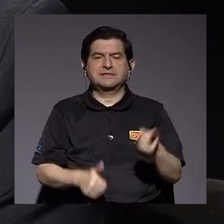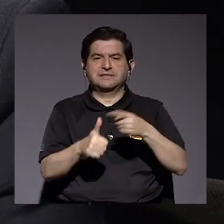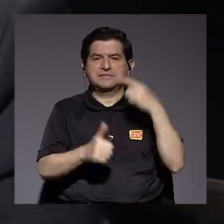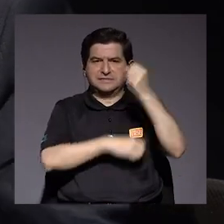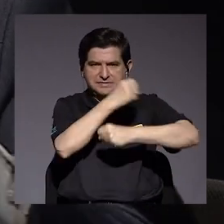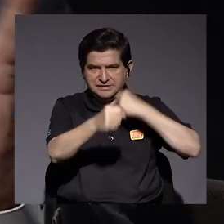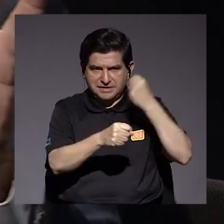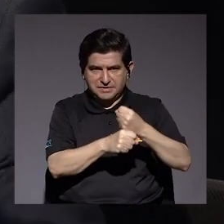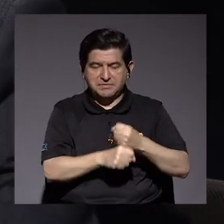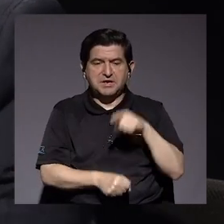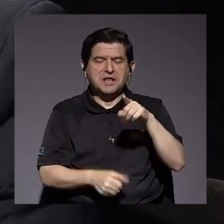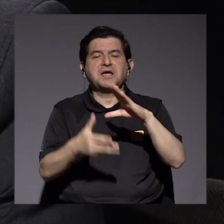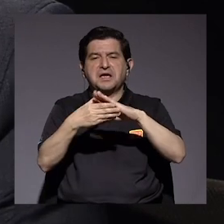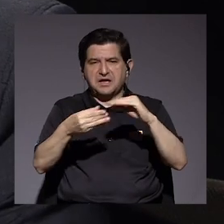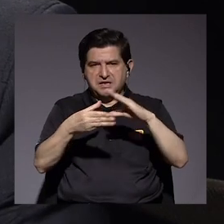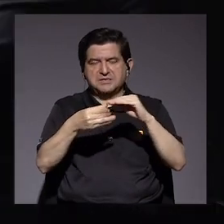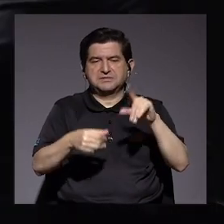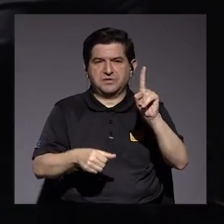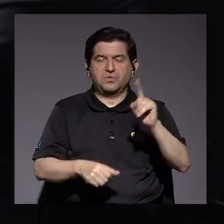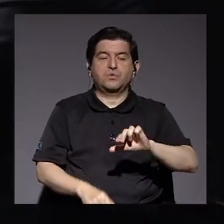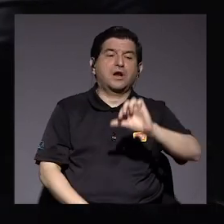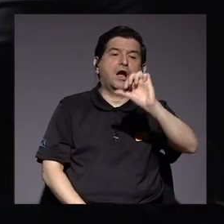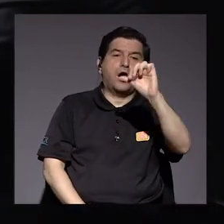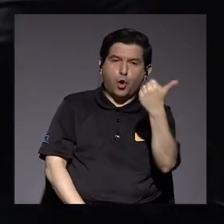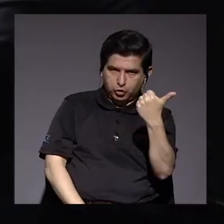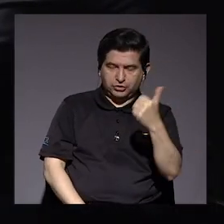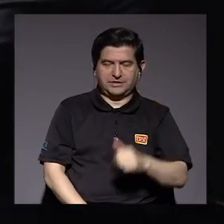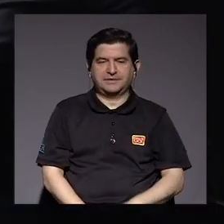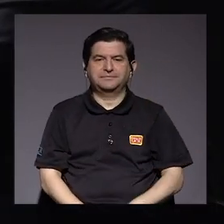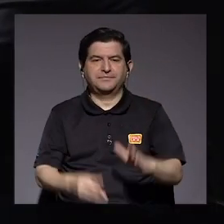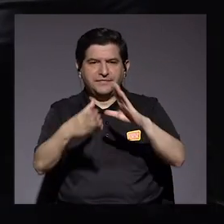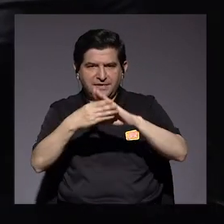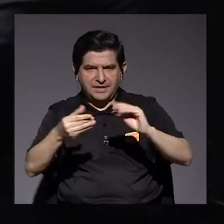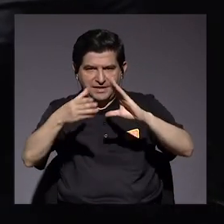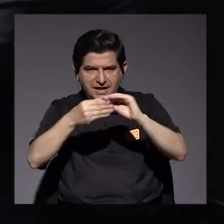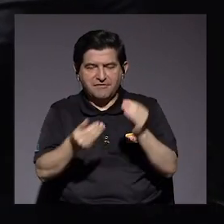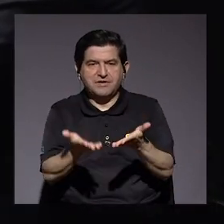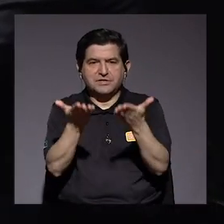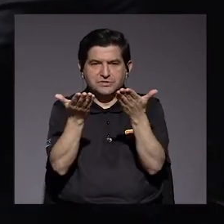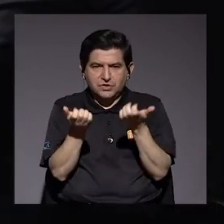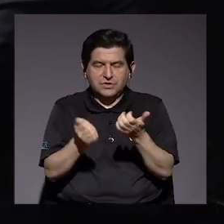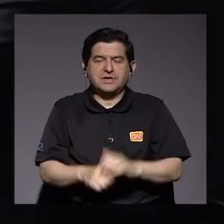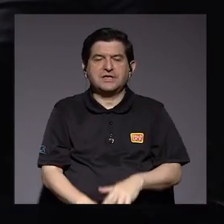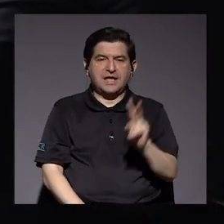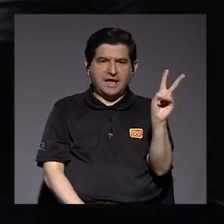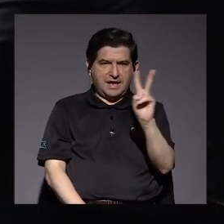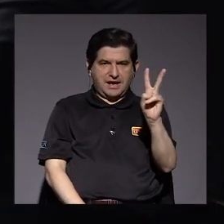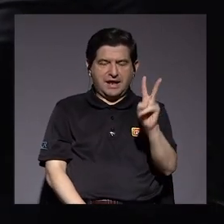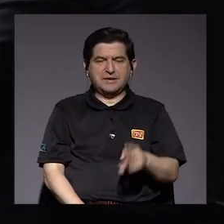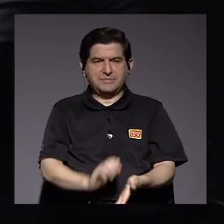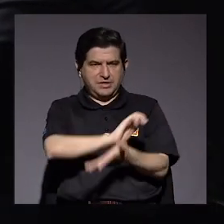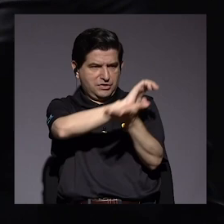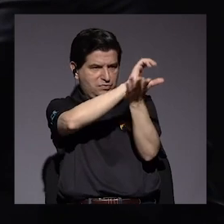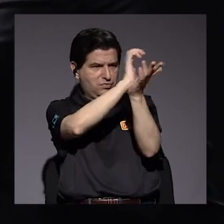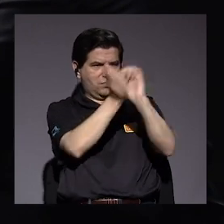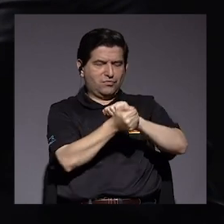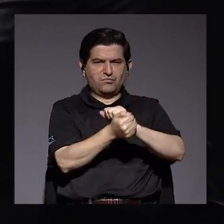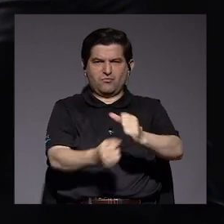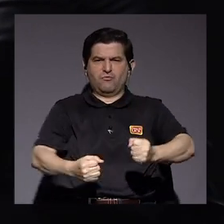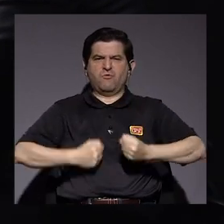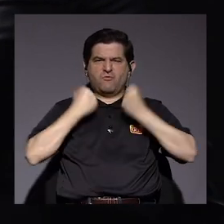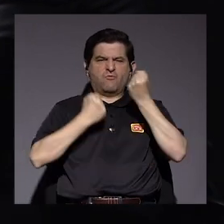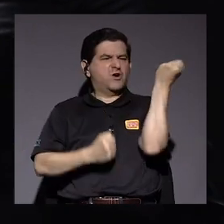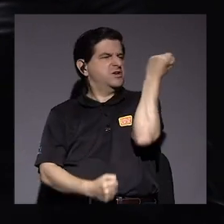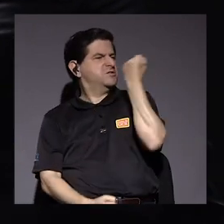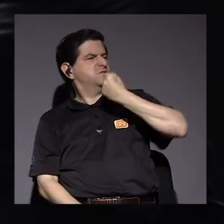ésta es una narrativa la otra narrativa es la narrativa que quiere convertir el virus en en la fuerza